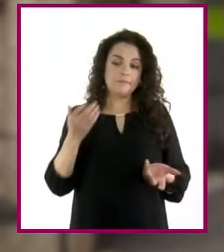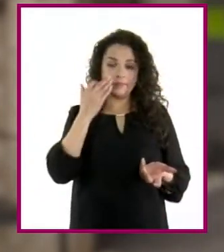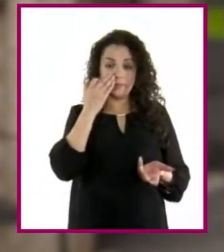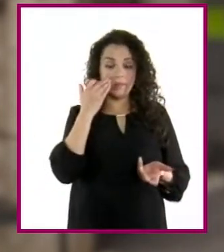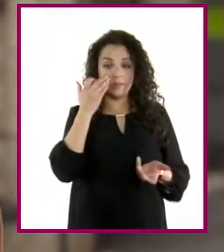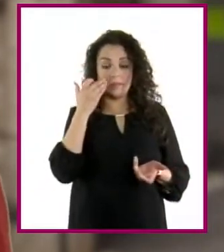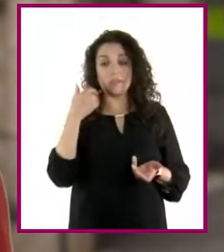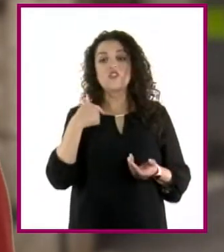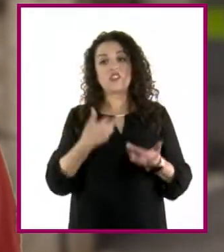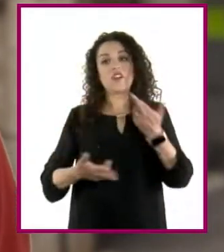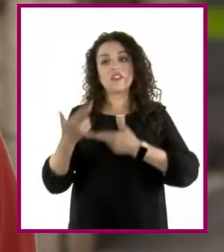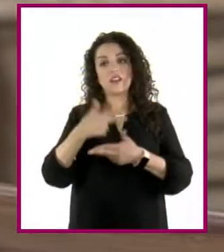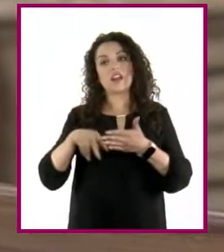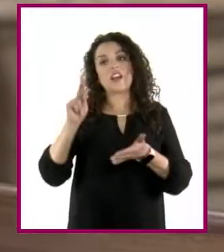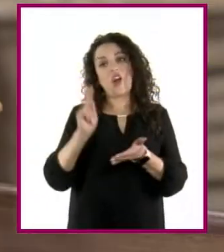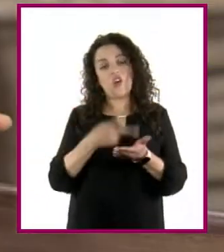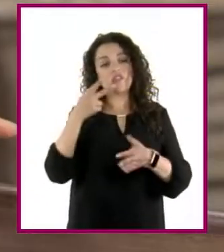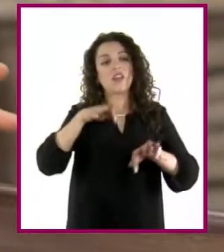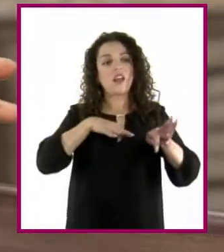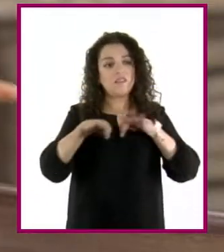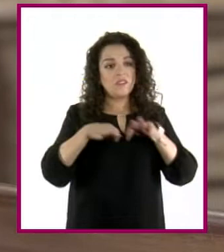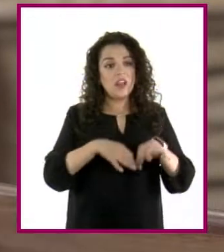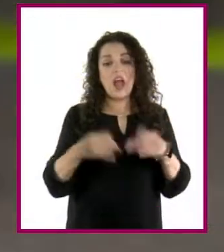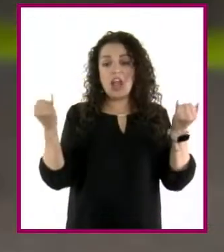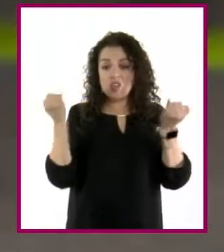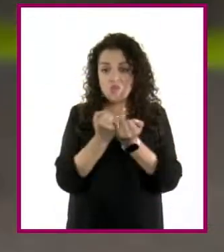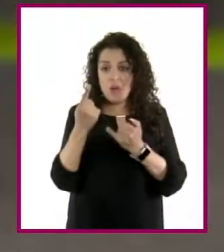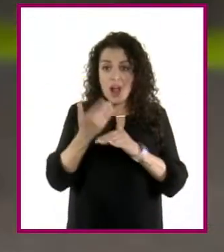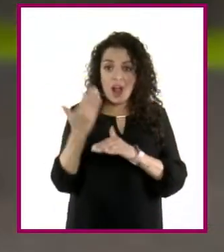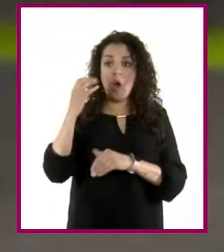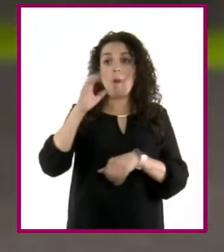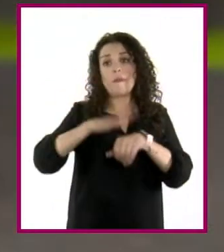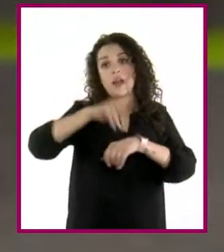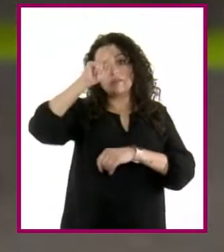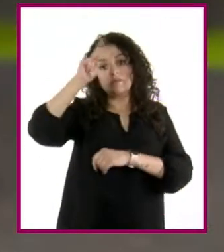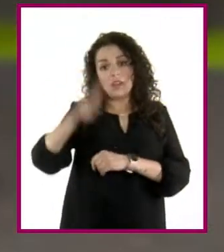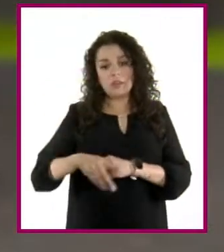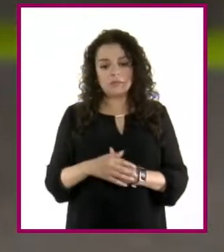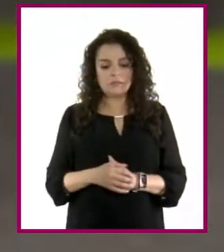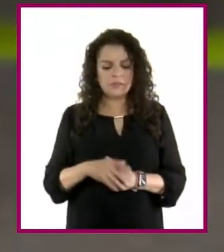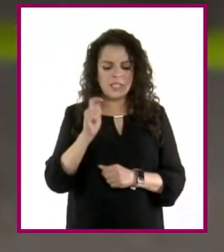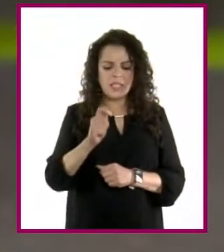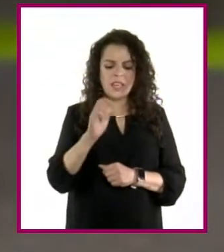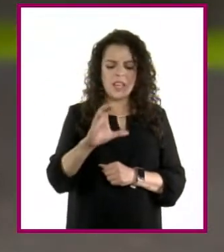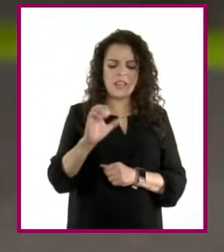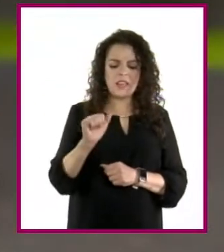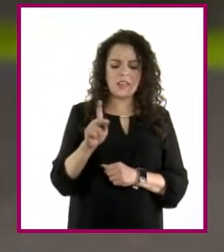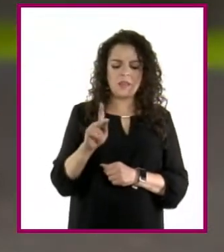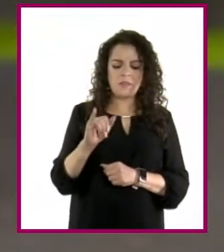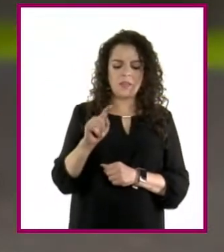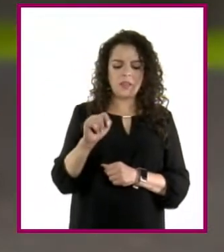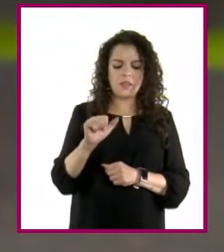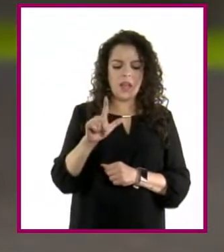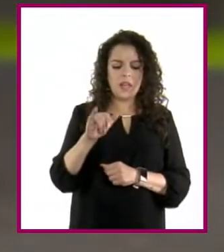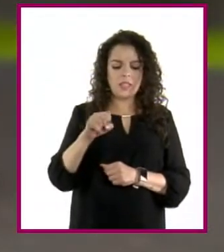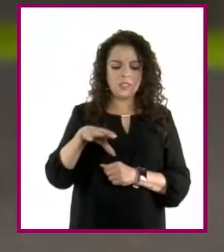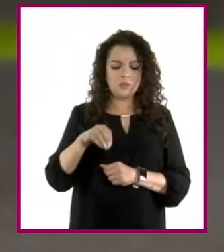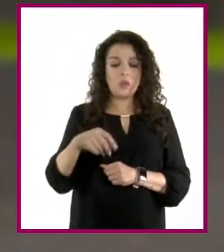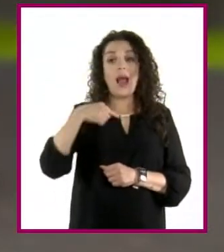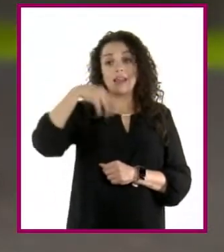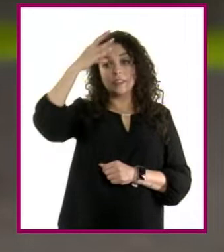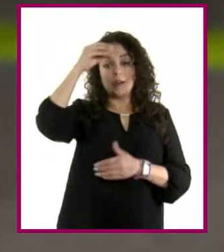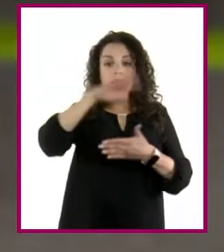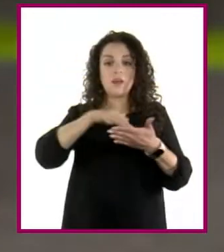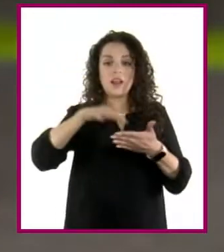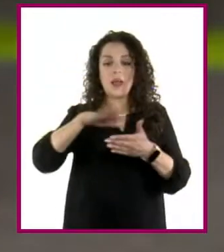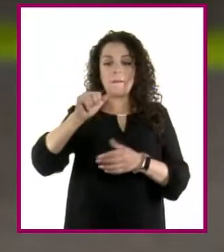o peores condiciones. ¿Y qué es capitalismo? Eso yo lo sé. Lo aprendí leyendo a Marx. Es una manera de